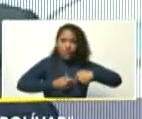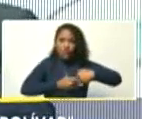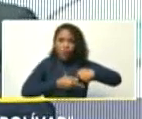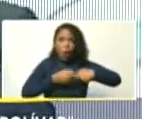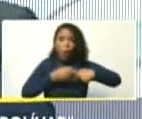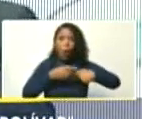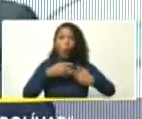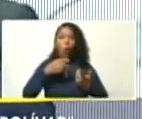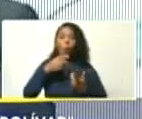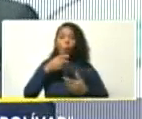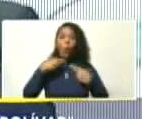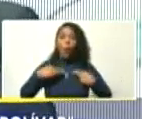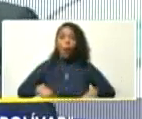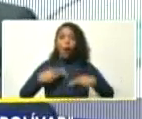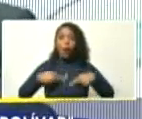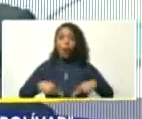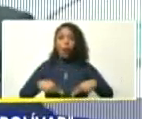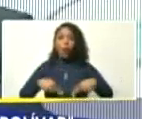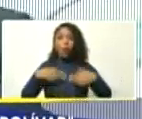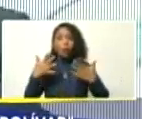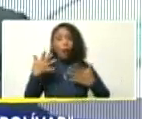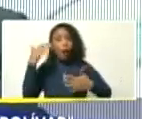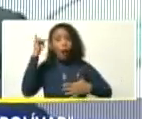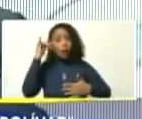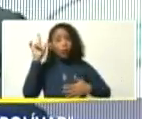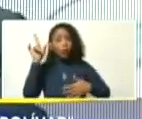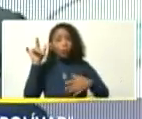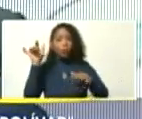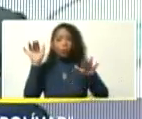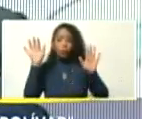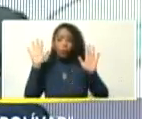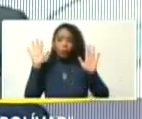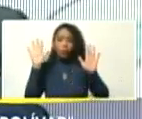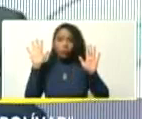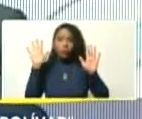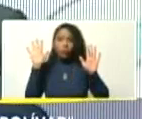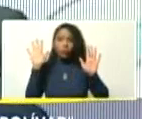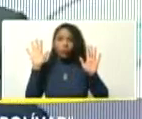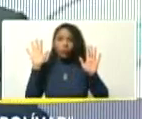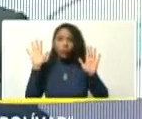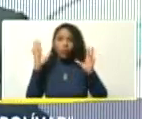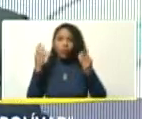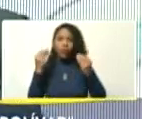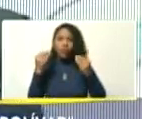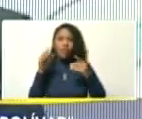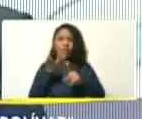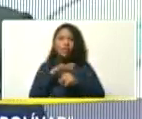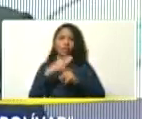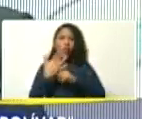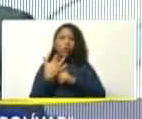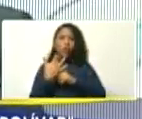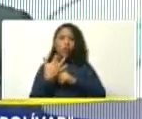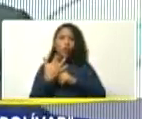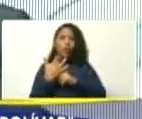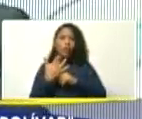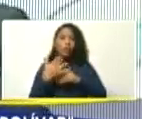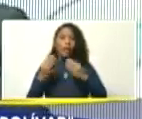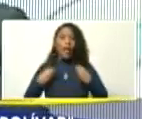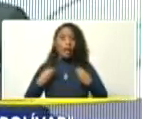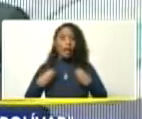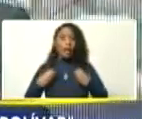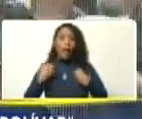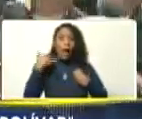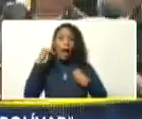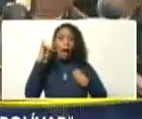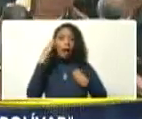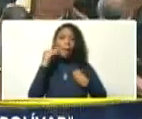humanos, que están condicionados, por supuesto, a tantas circunstancias como vivencias se tienen.